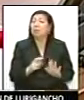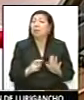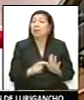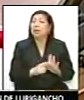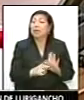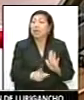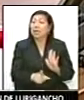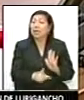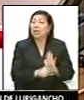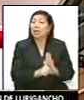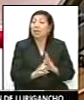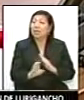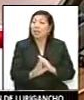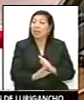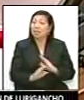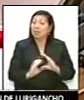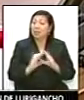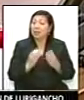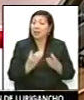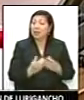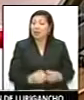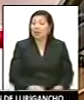una ley en base ya al Congreso.